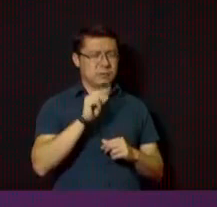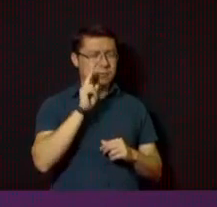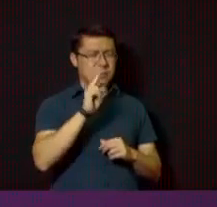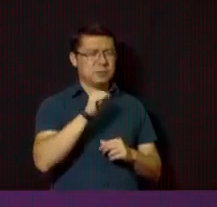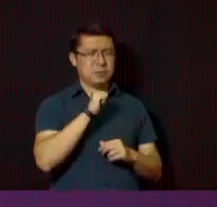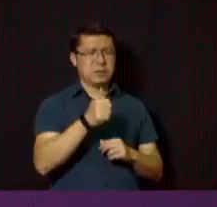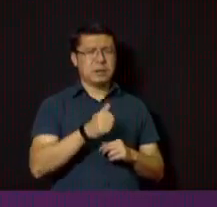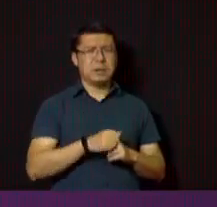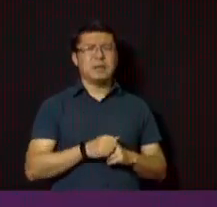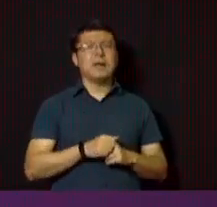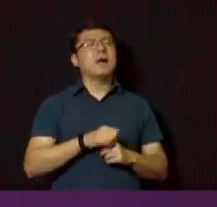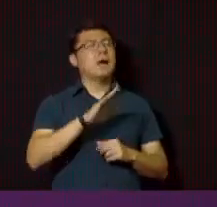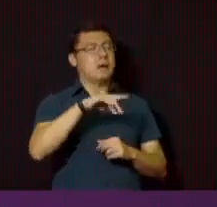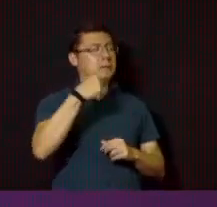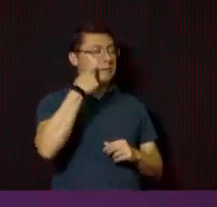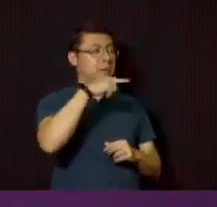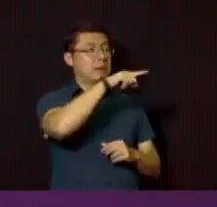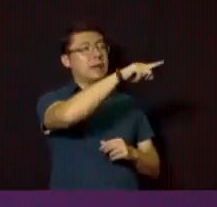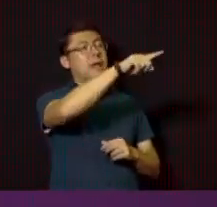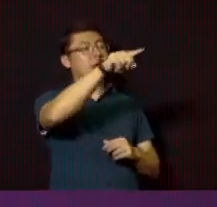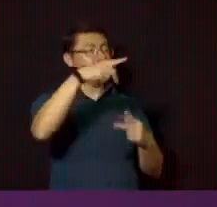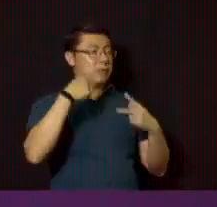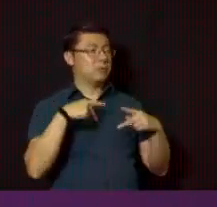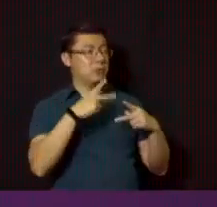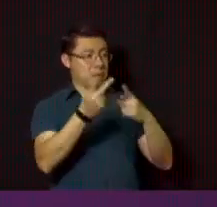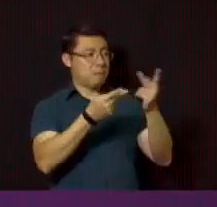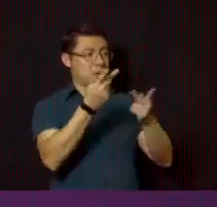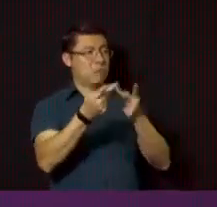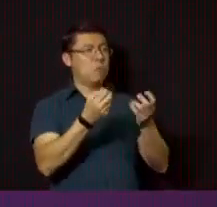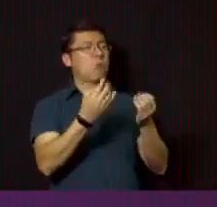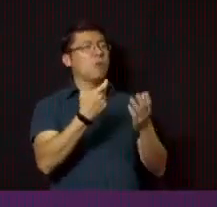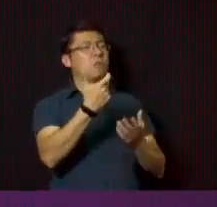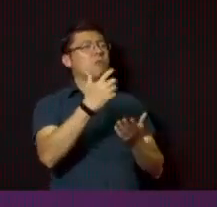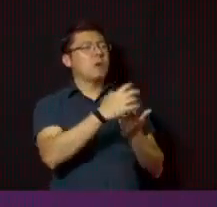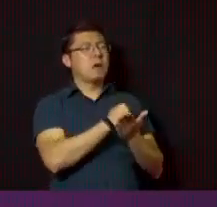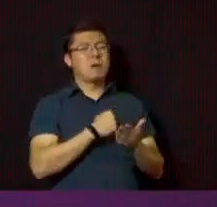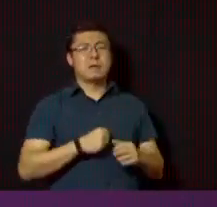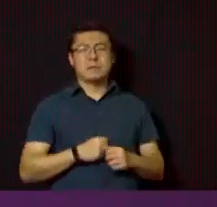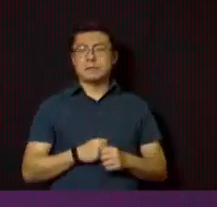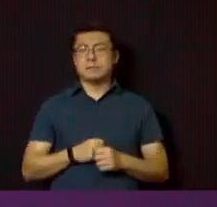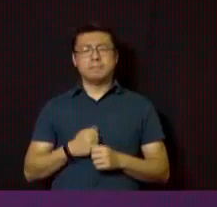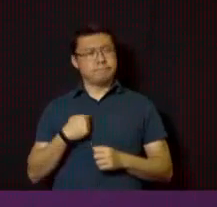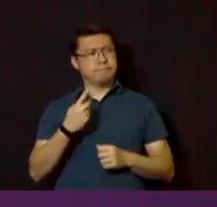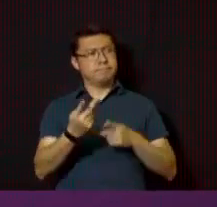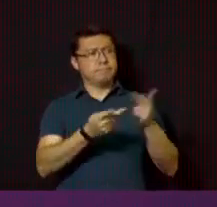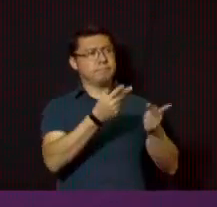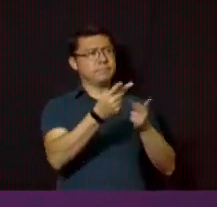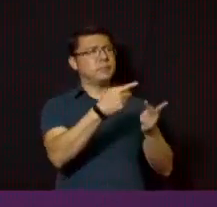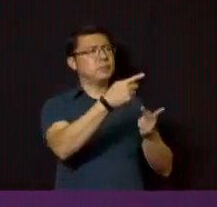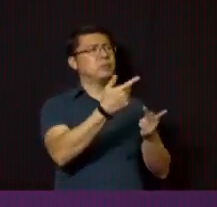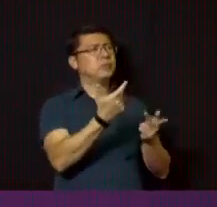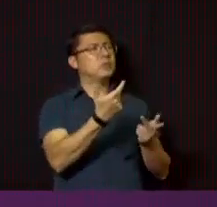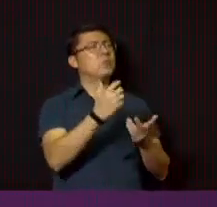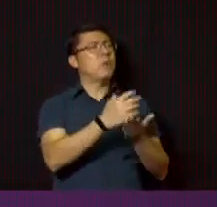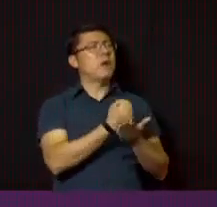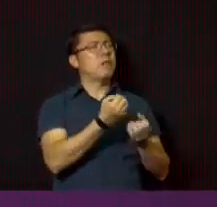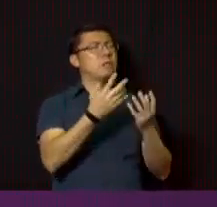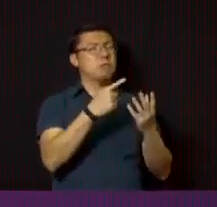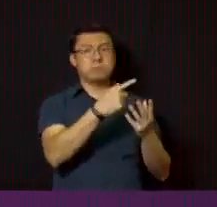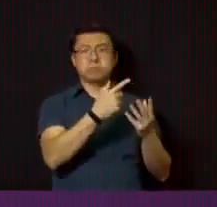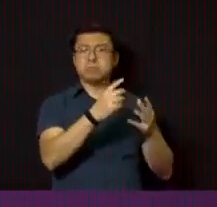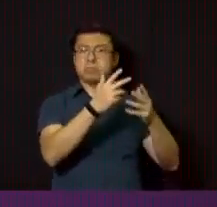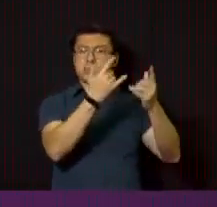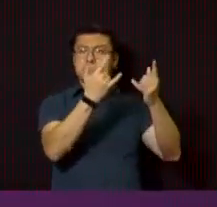más dinero, pregúntale lo que le ha pasado a esa persona. Y me contaban su testimonio, que han viajado, que están ganando tanto, que ha mejorado